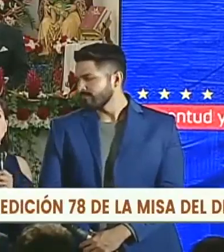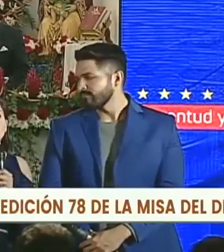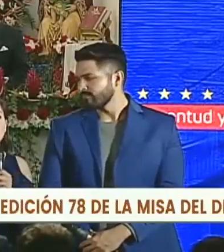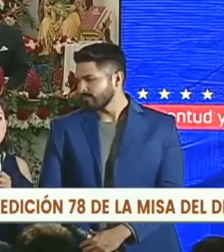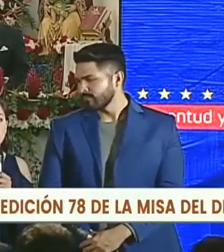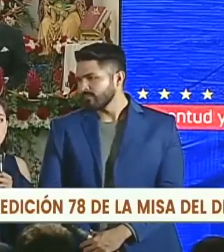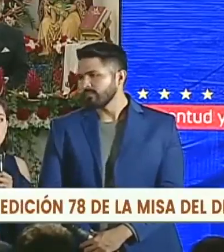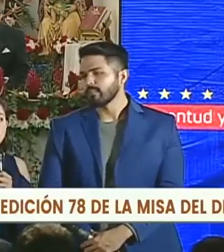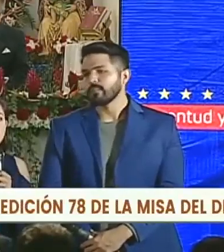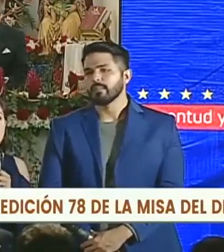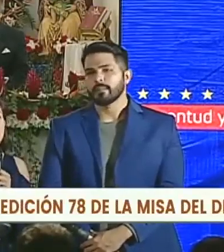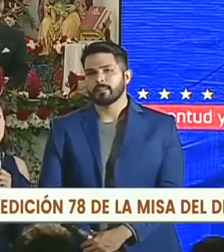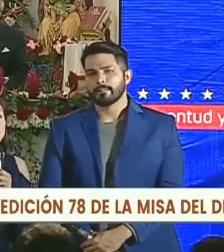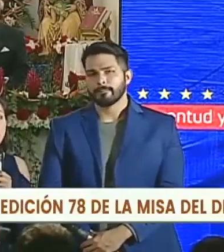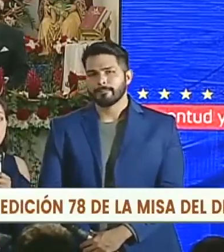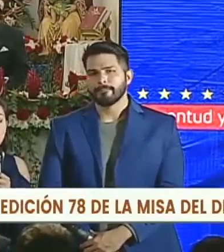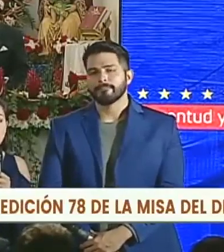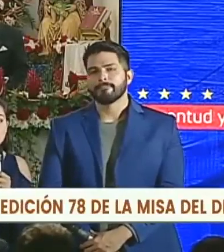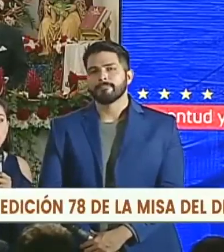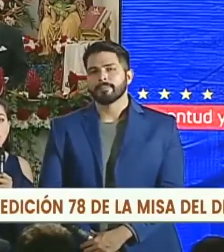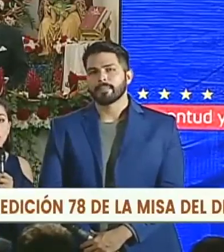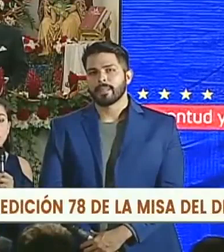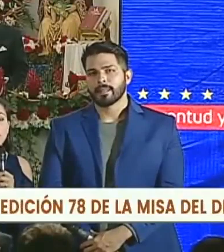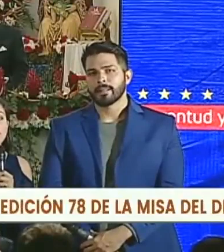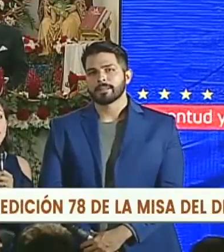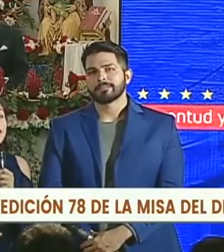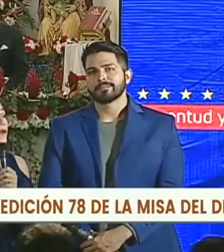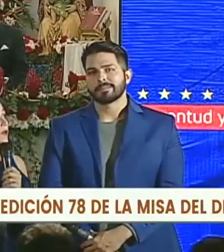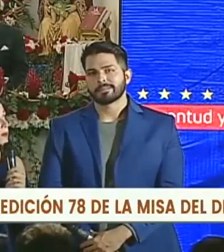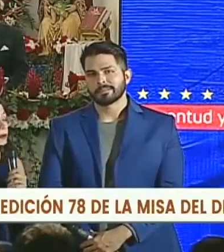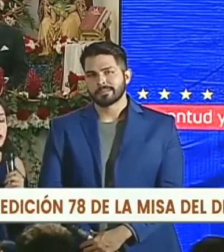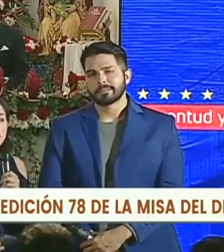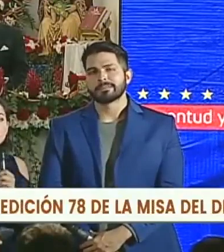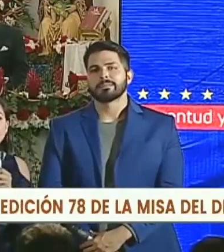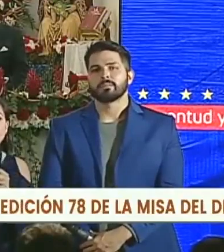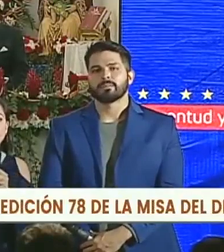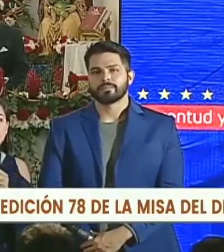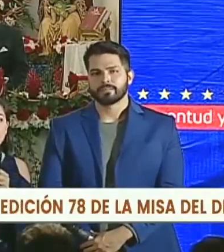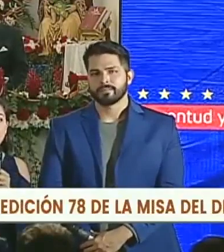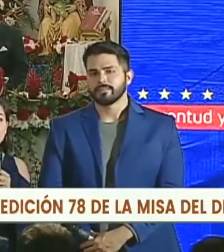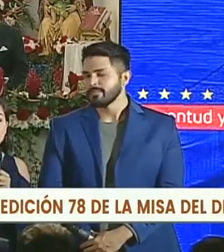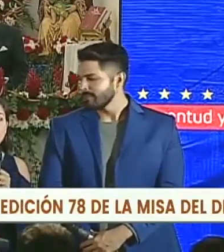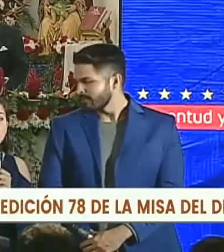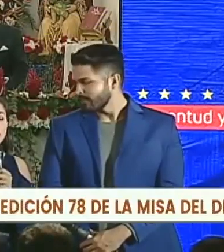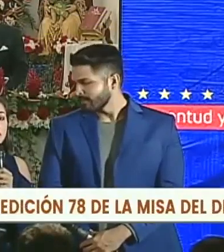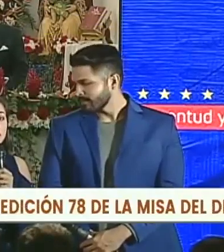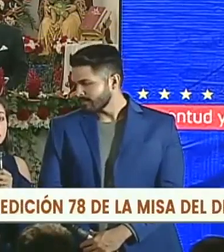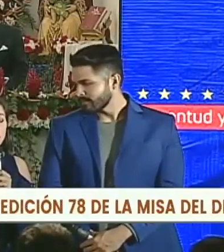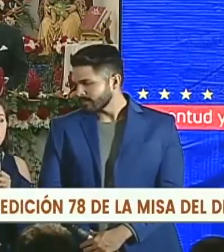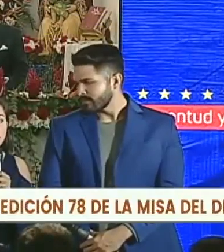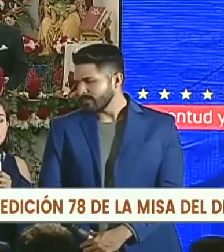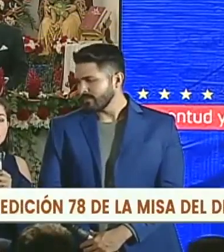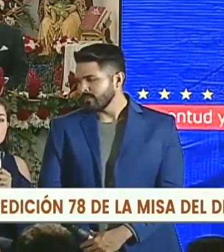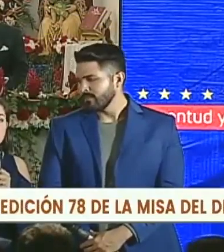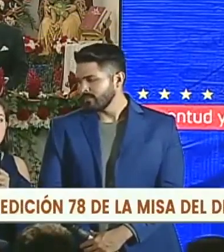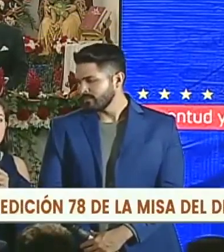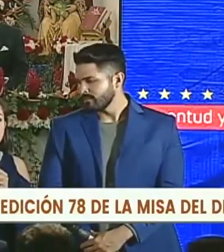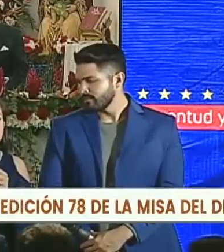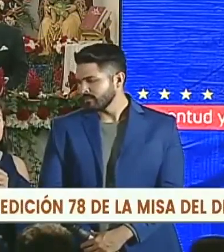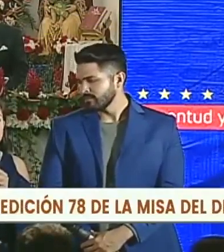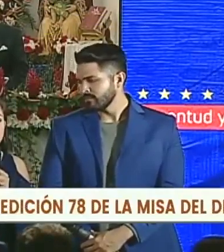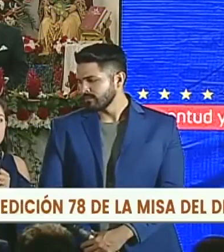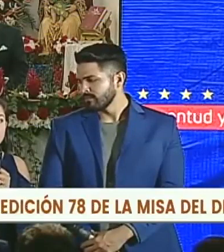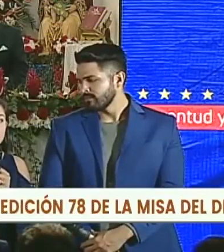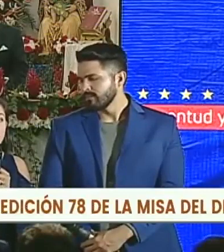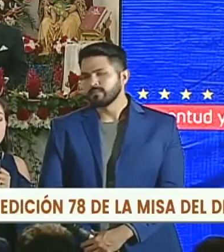estado celebrando en todo el territorio nacional a esta hora ya todo el país junto a los deportistas diferentes dirigentes deportivos de nuestro país se